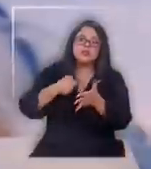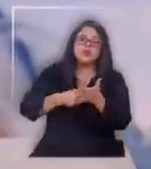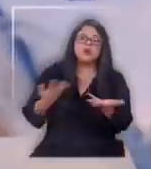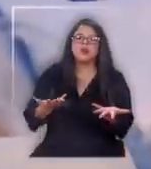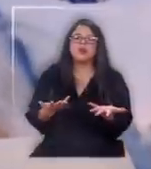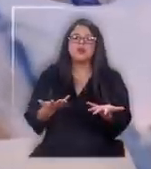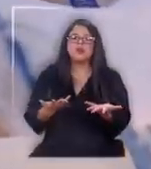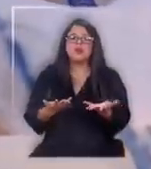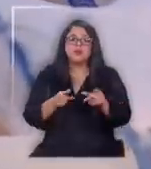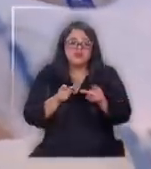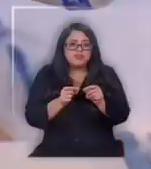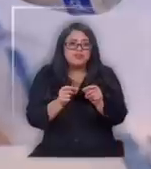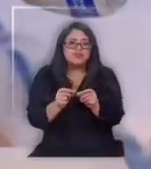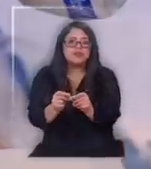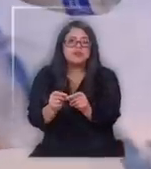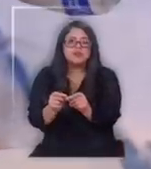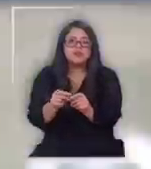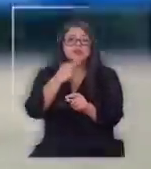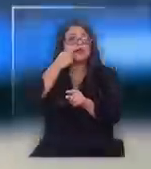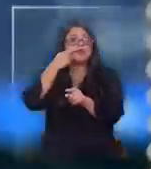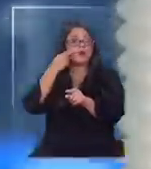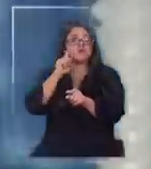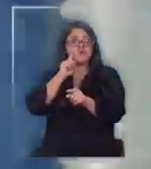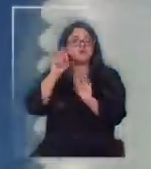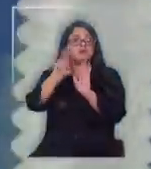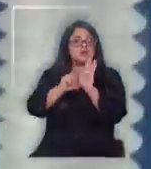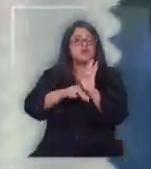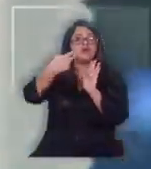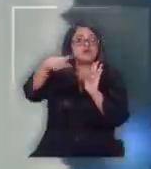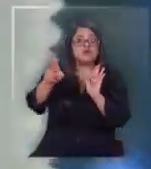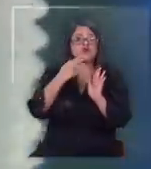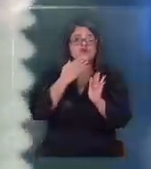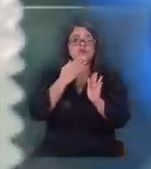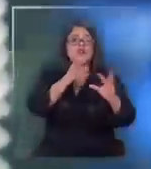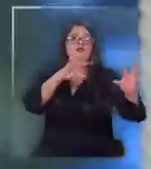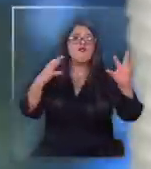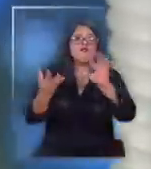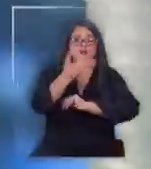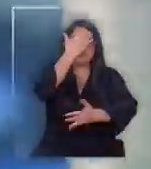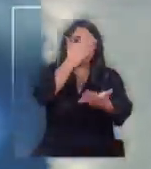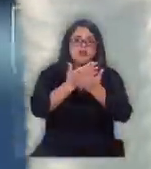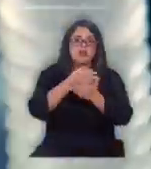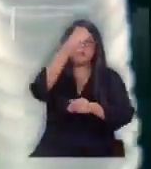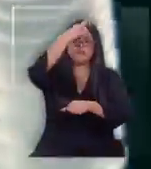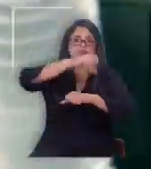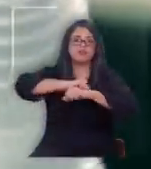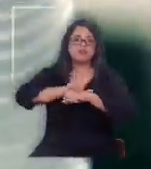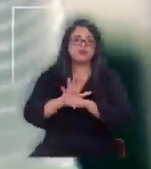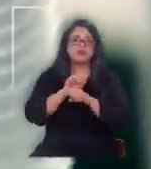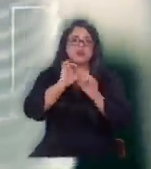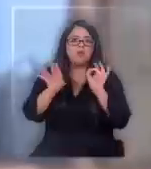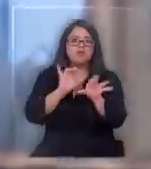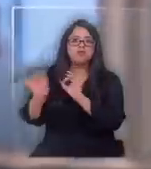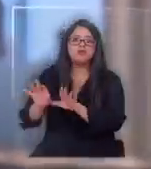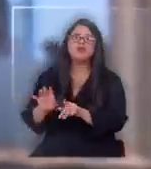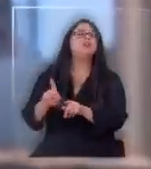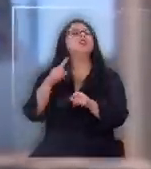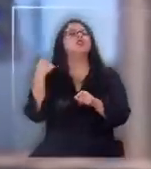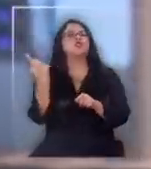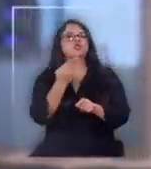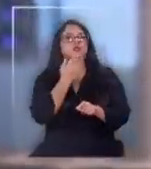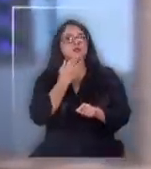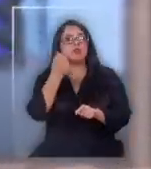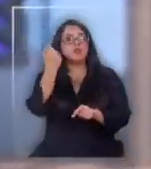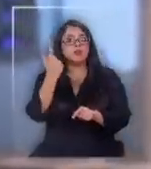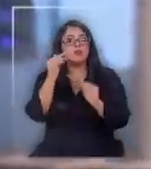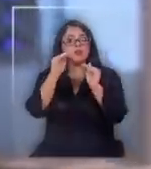mortal agente microbiano. Él tiene sus propias reglas, su propia manera de enfrentar esta pandemia. Nosotros entendemos que lo